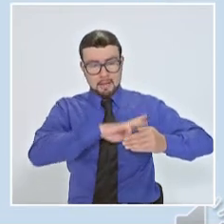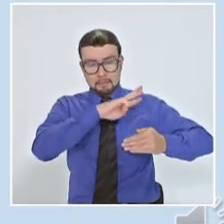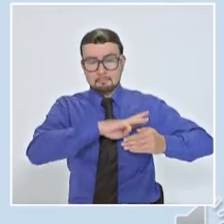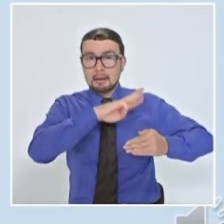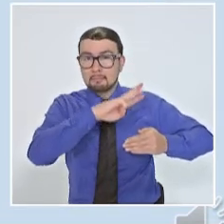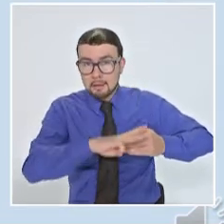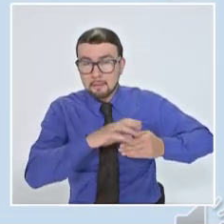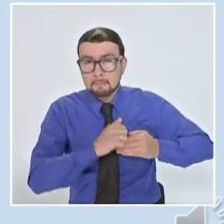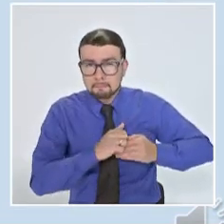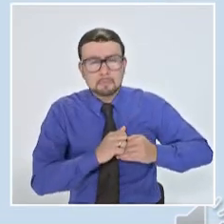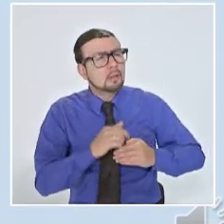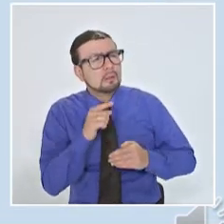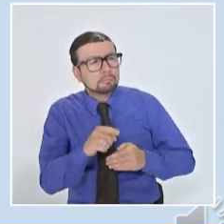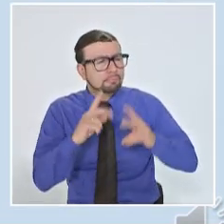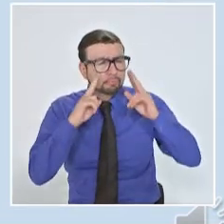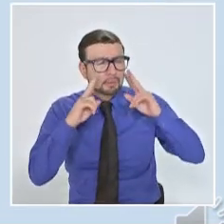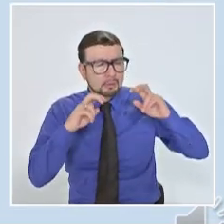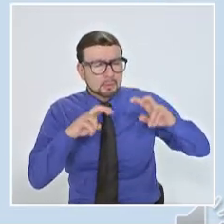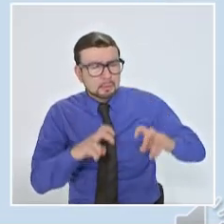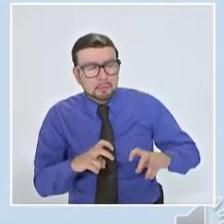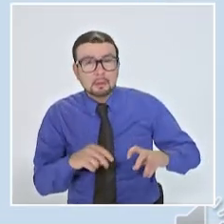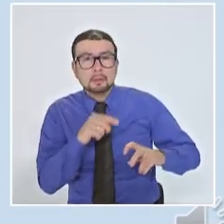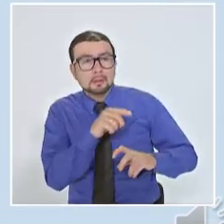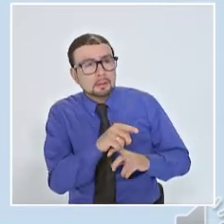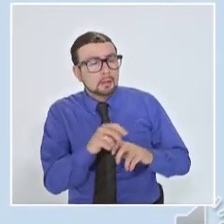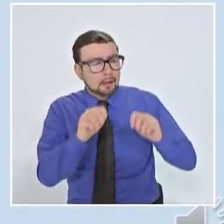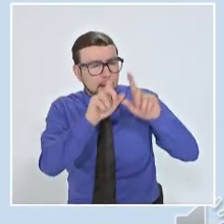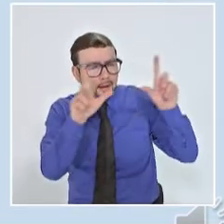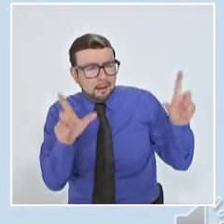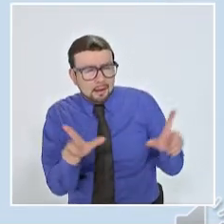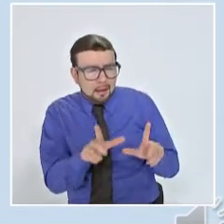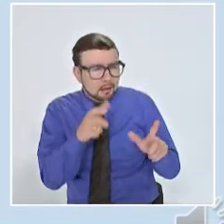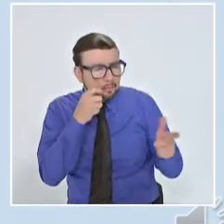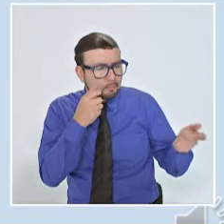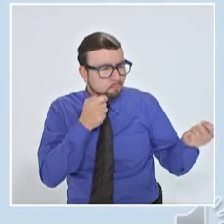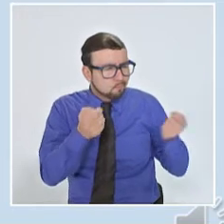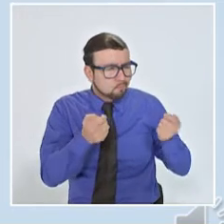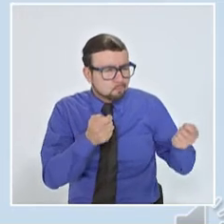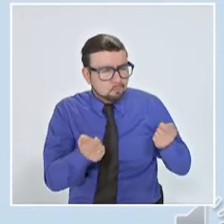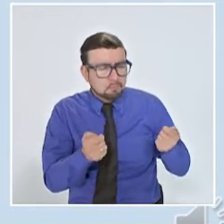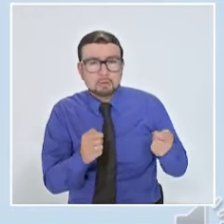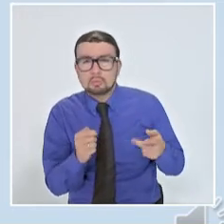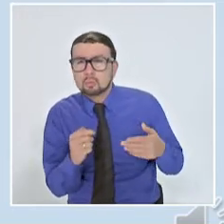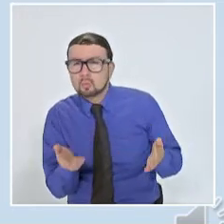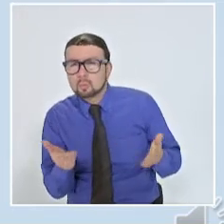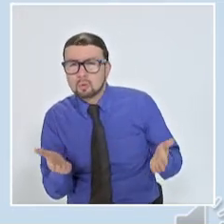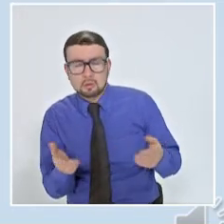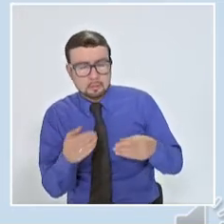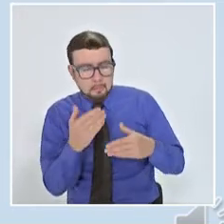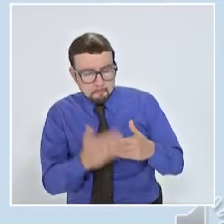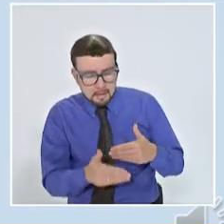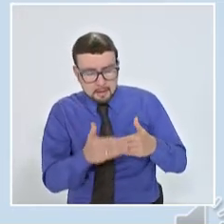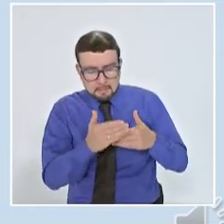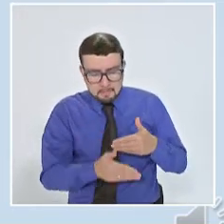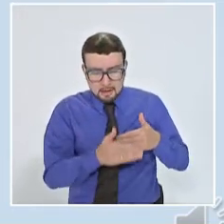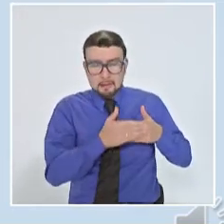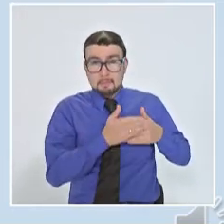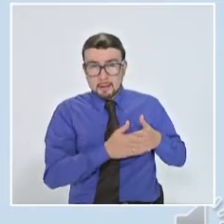de la mama, vamos a observar cómo existen diferentes maniobras para valorar cada uno de esos